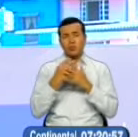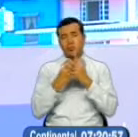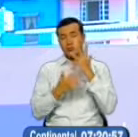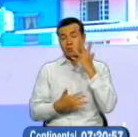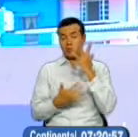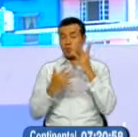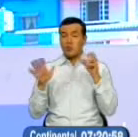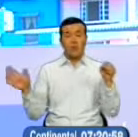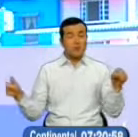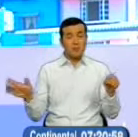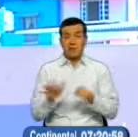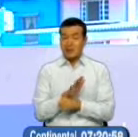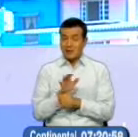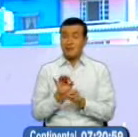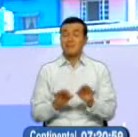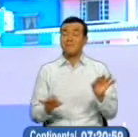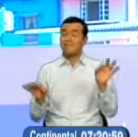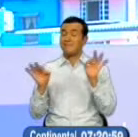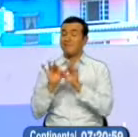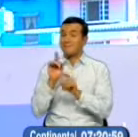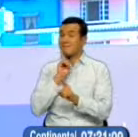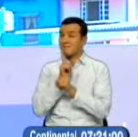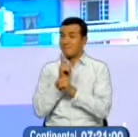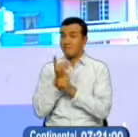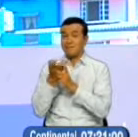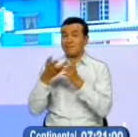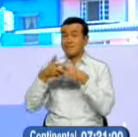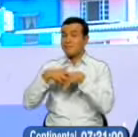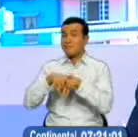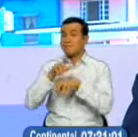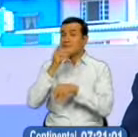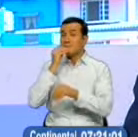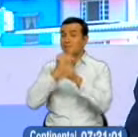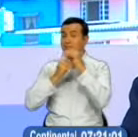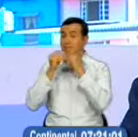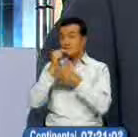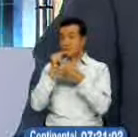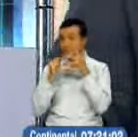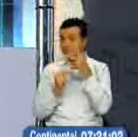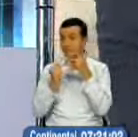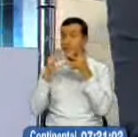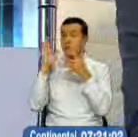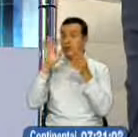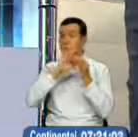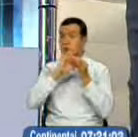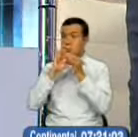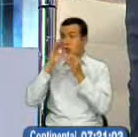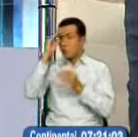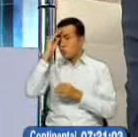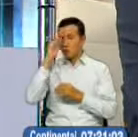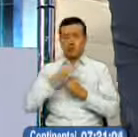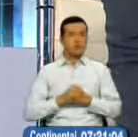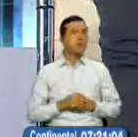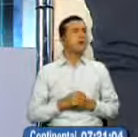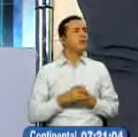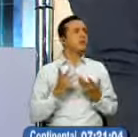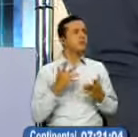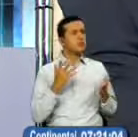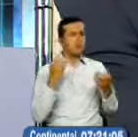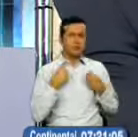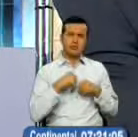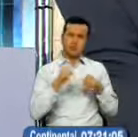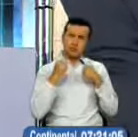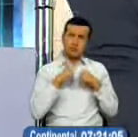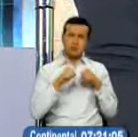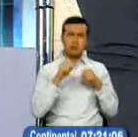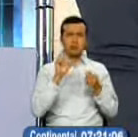medidas que son netamente integral, que parten de la nutrición y parte también del encadenamiento con la educación. Pero se hizo un esfuerzo con